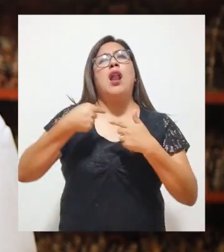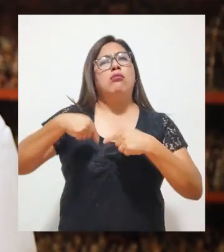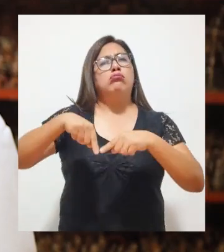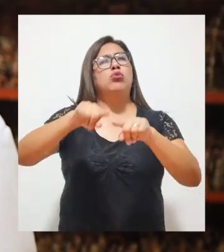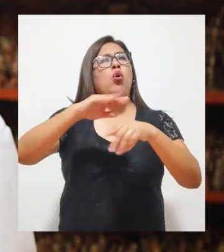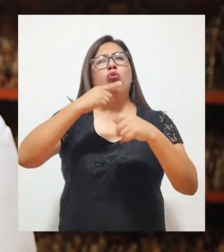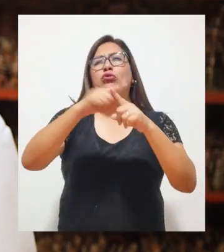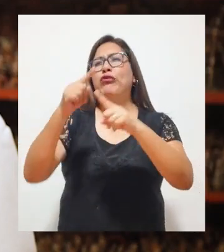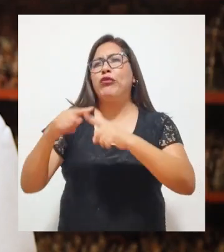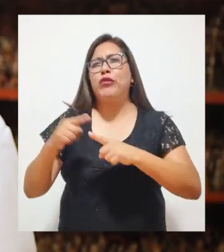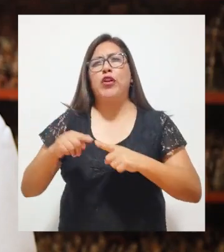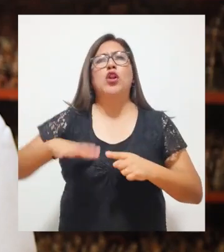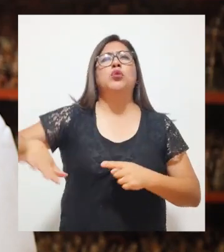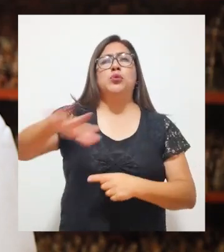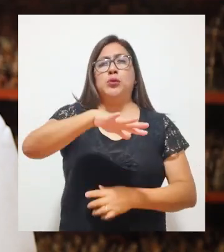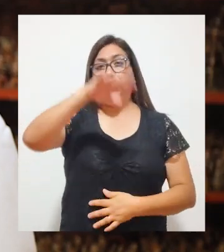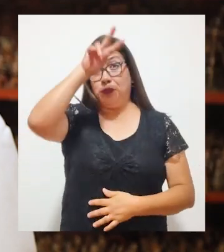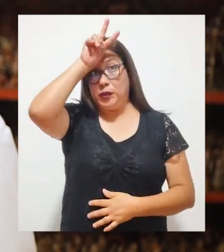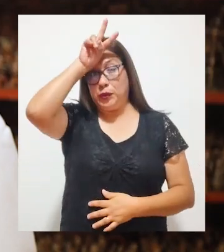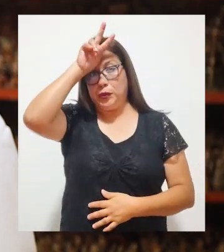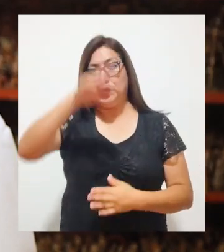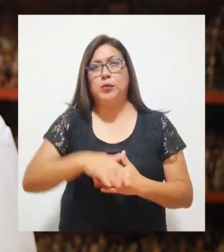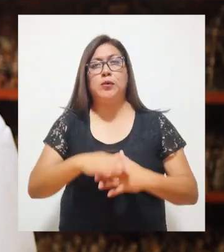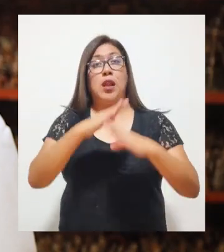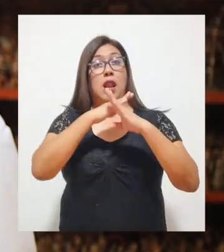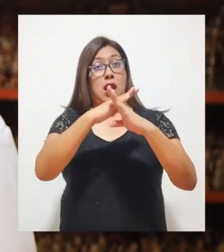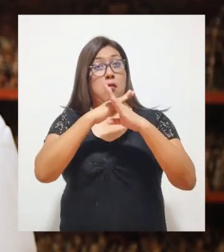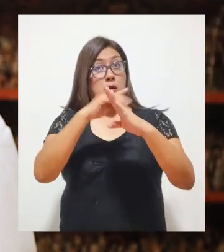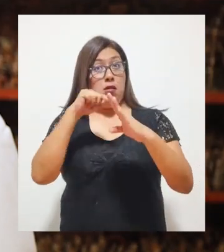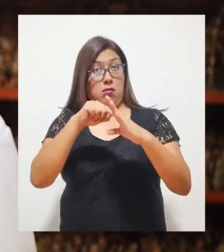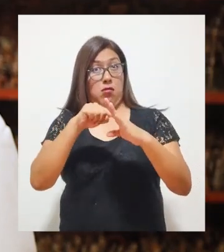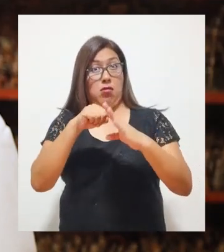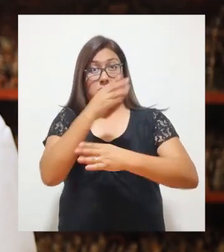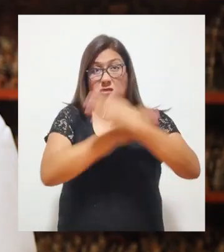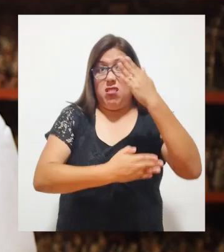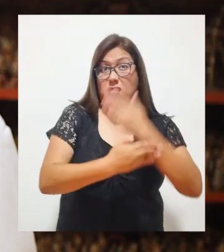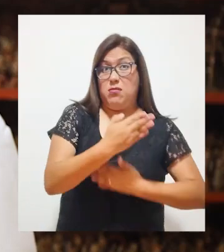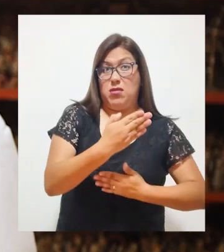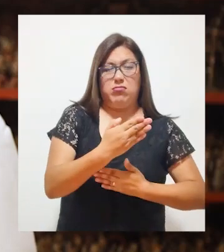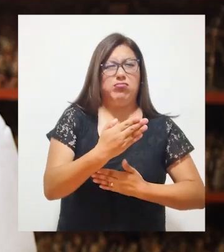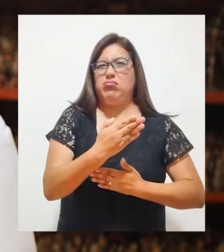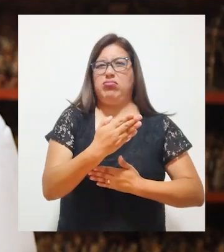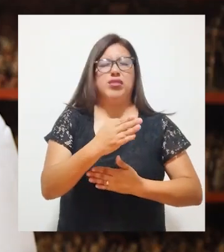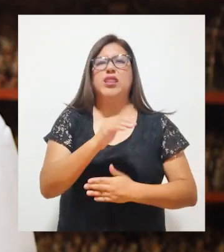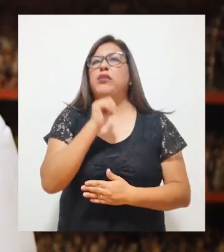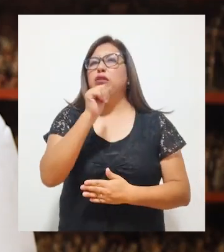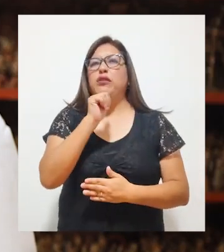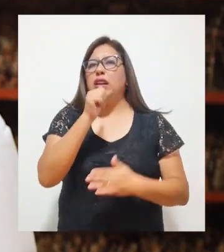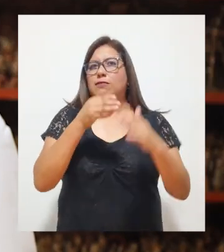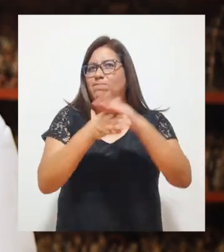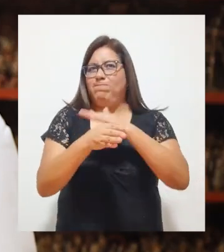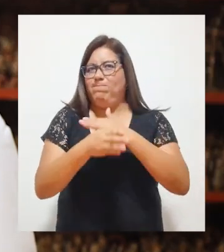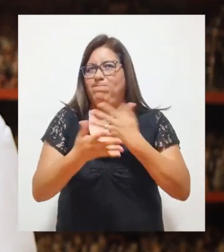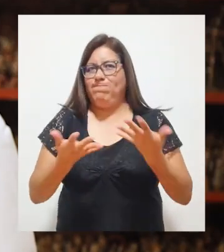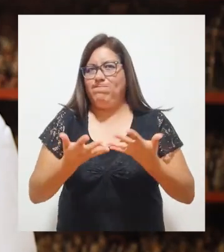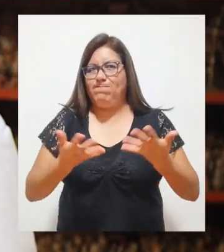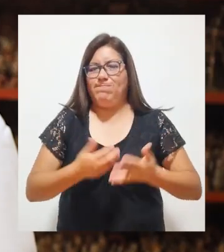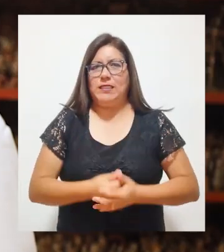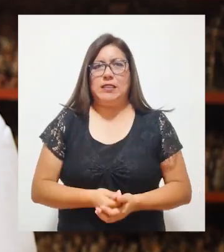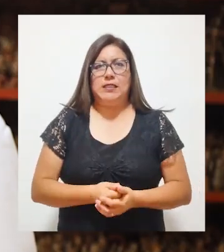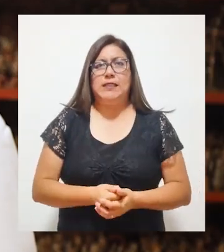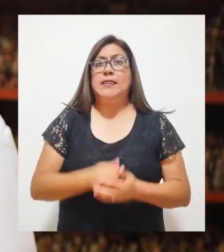discapacidad a lo largo de todo nuestro país. La barrera no es la discapacidad, sino la falta de